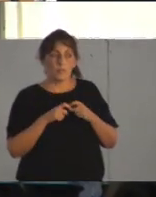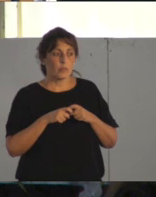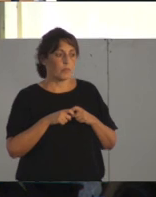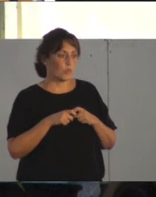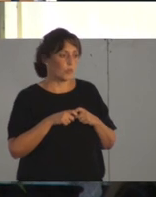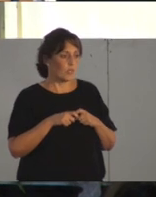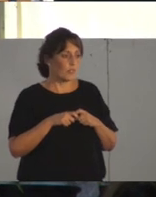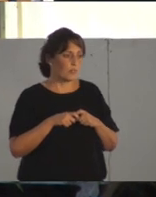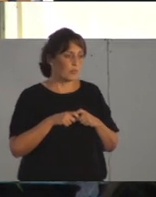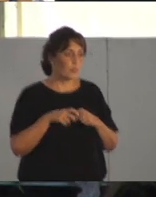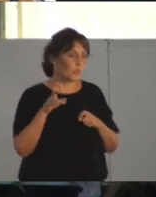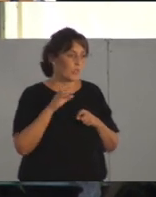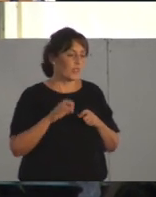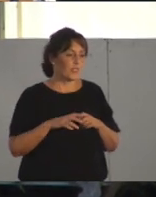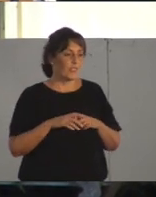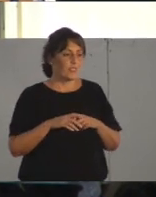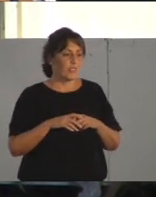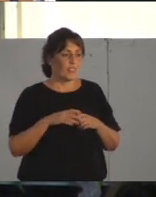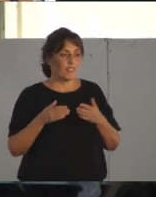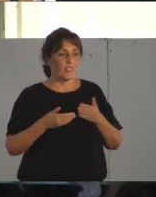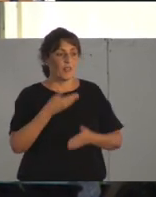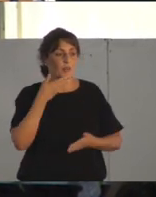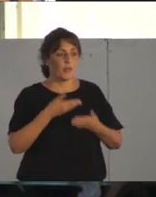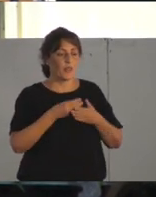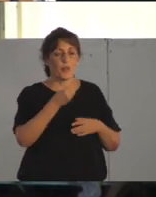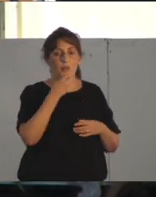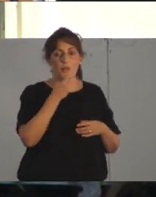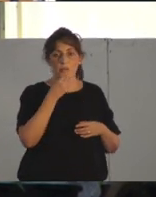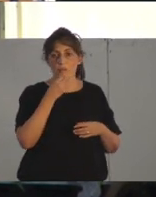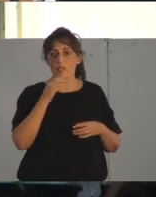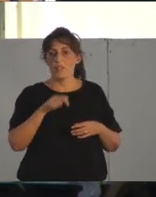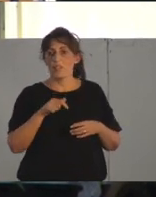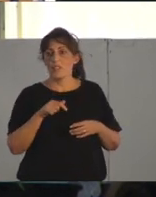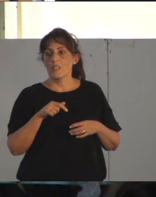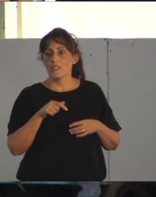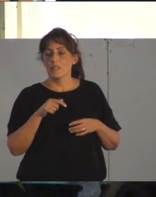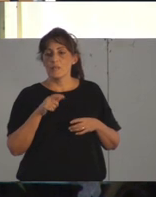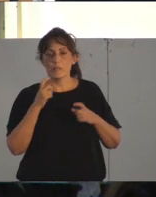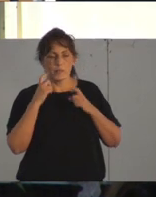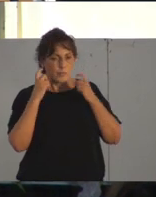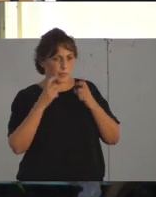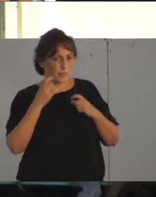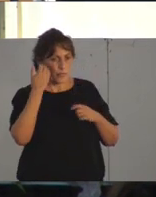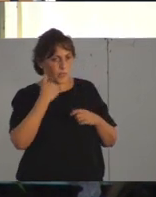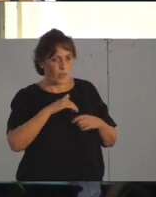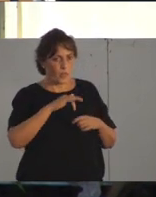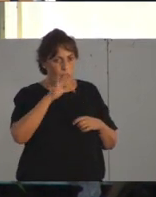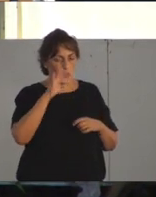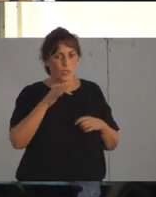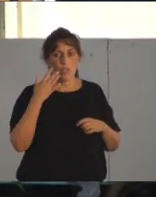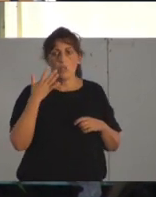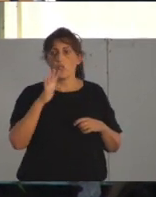la terminaba aborreciendo. En eso estábamos cuando ya en Aspase Navarra, hace aproximadamente